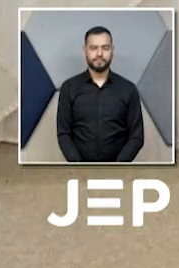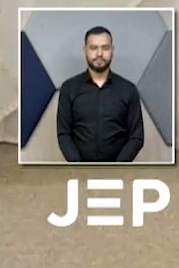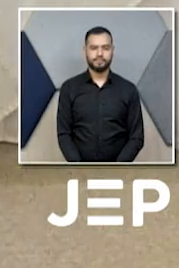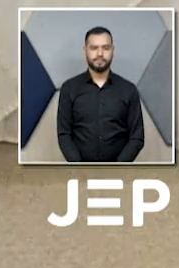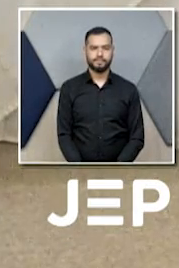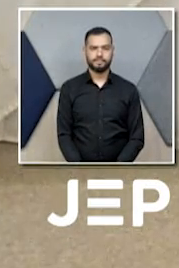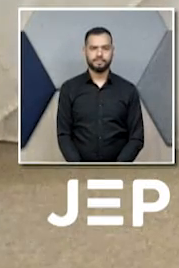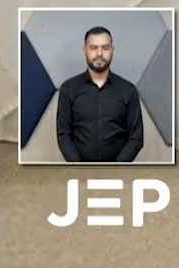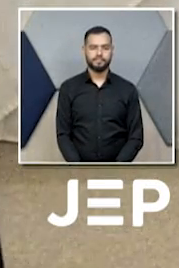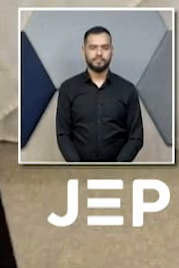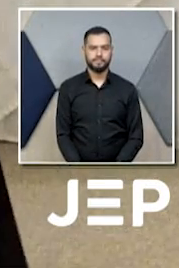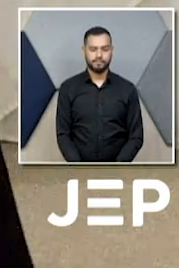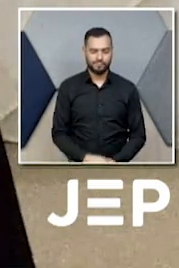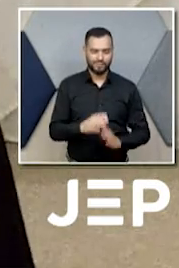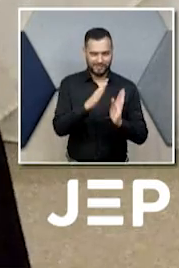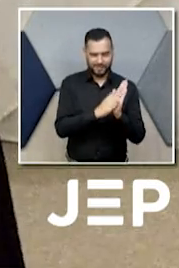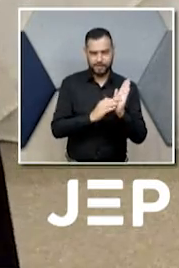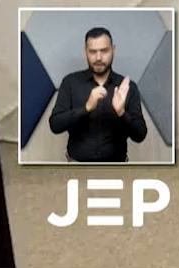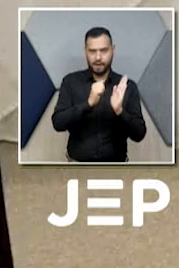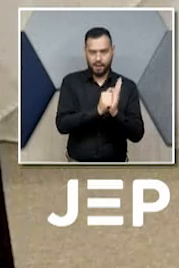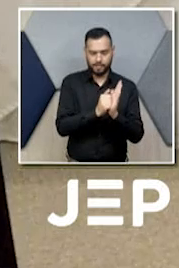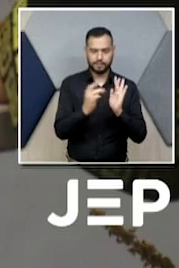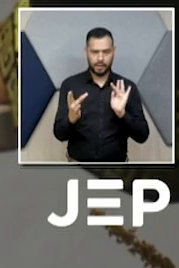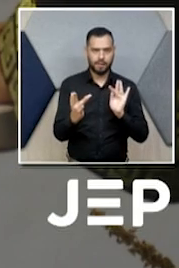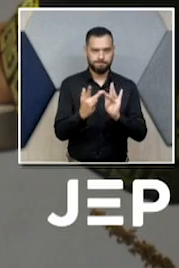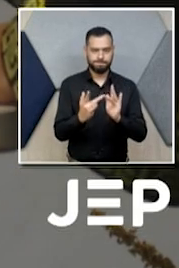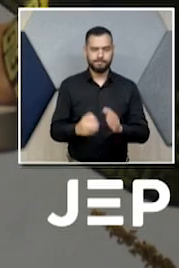del acta correspondiente.